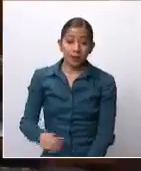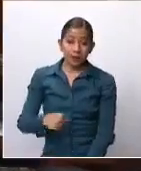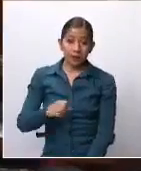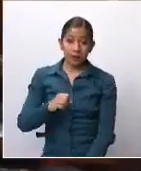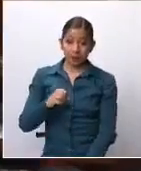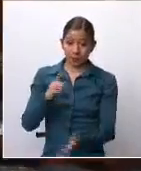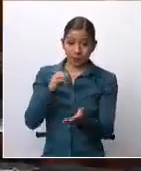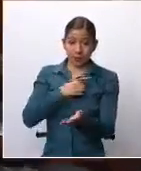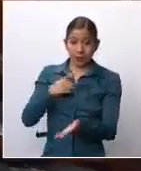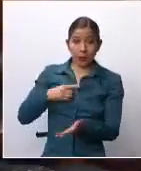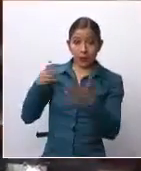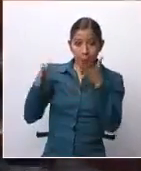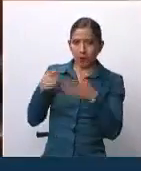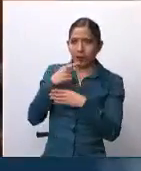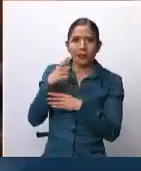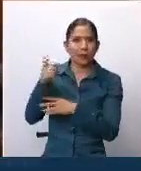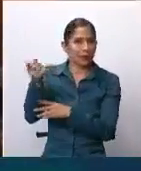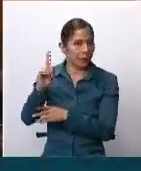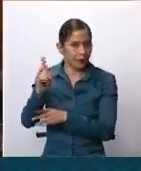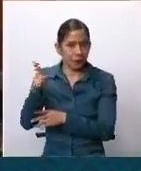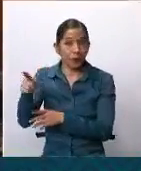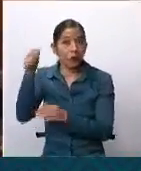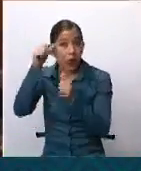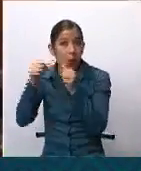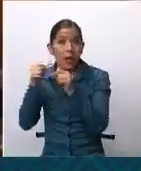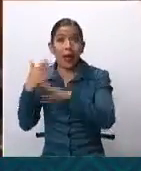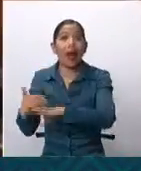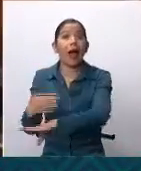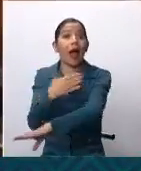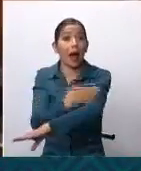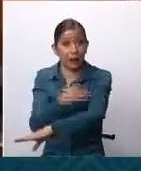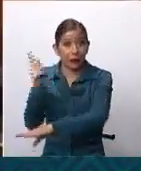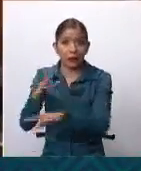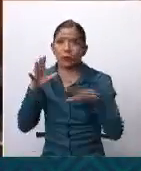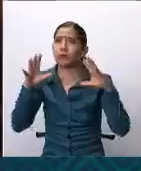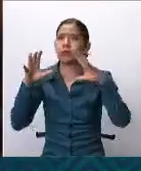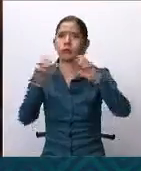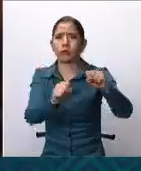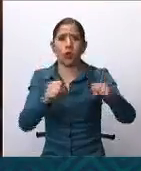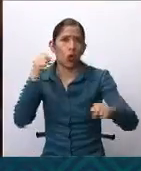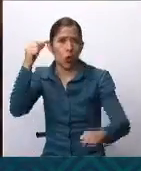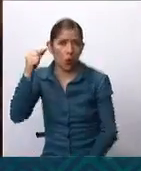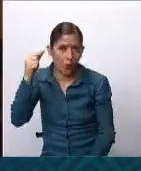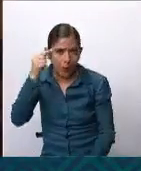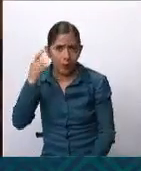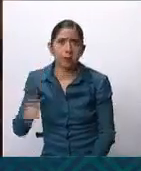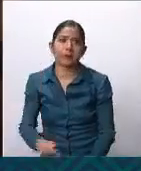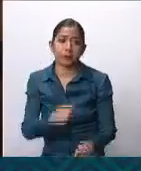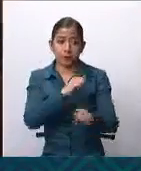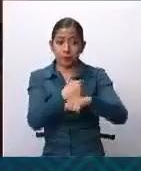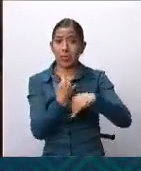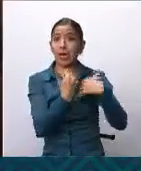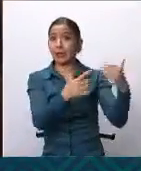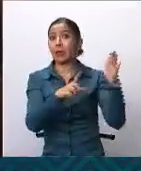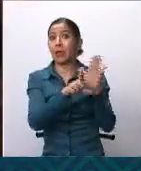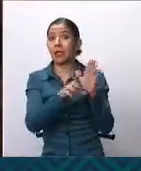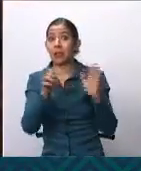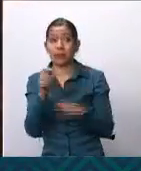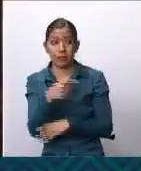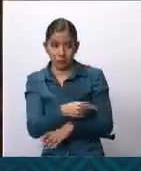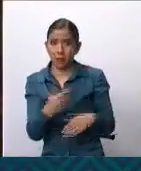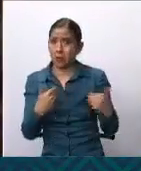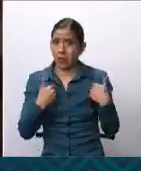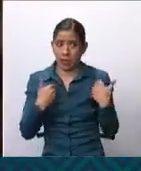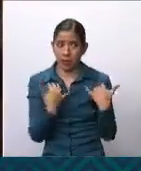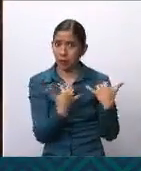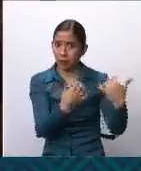le recordó que durante los hechos que precedieron a su toma violenta del poder, la institucionalidad del órgano legislativo estaba en